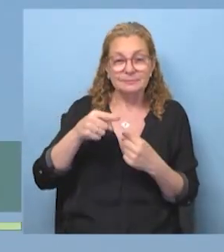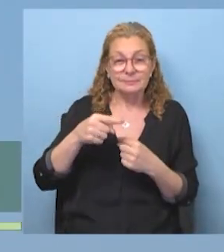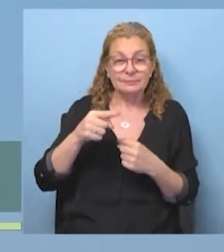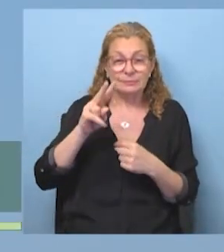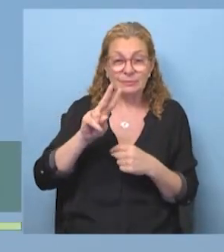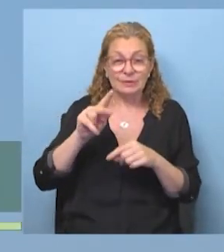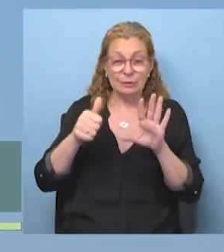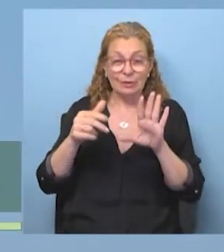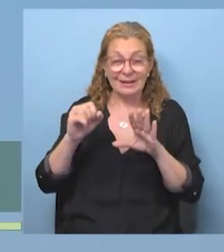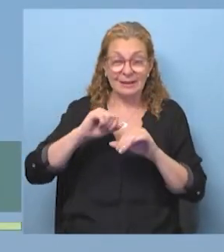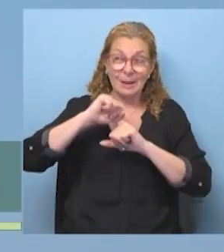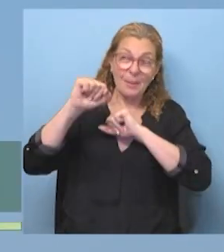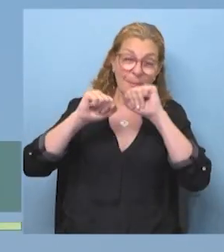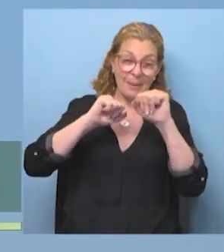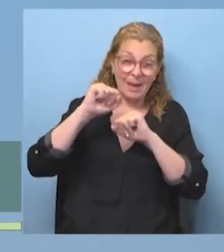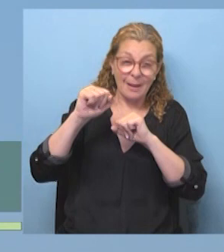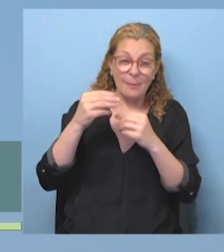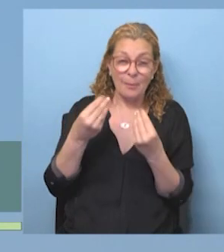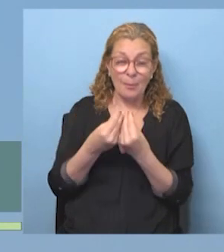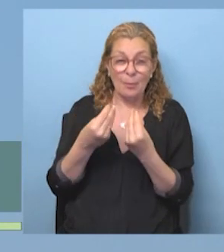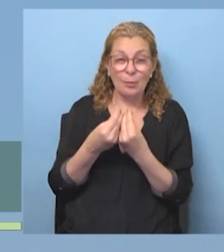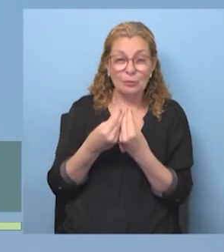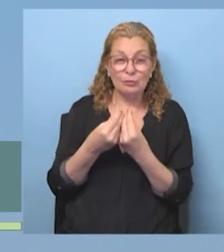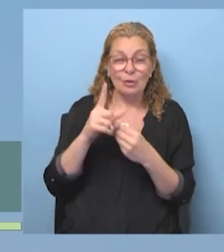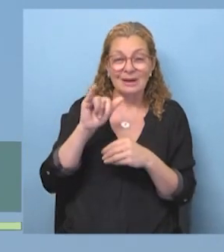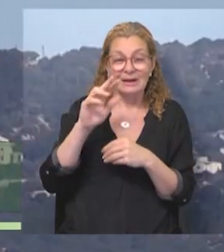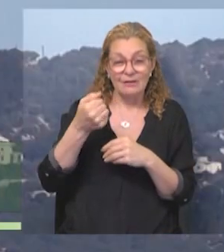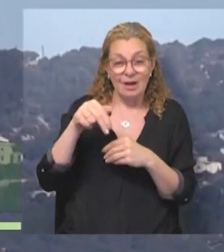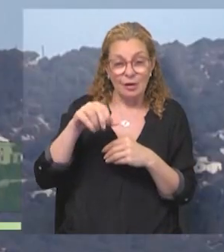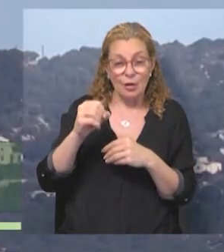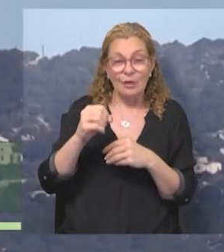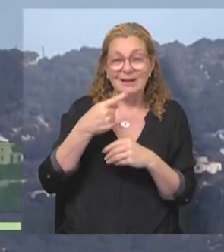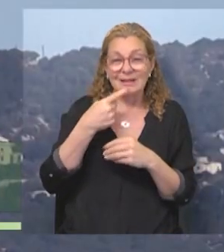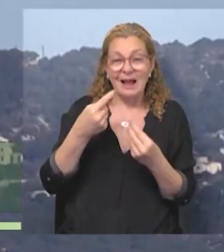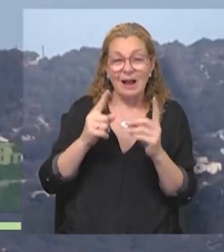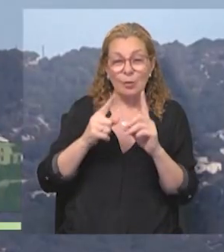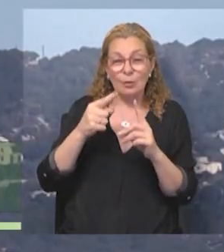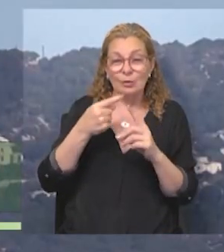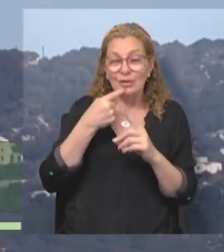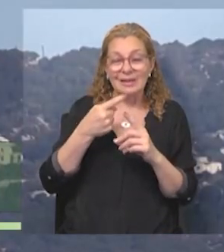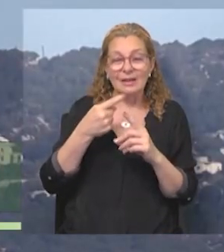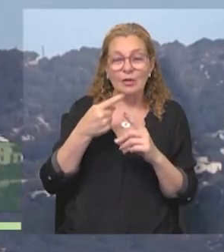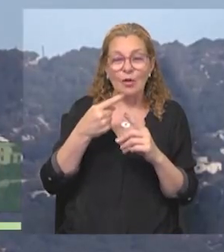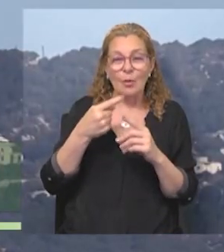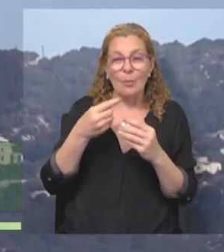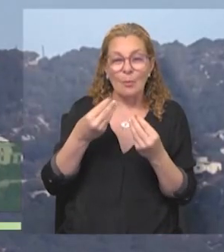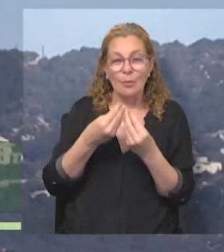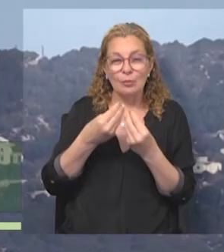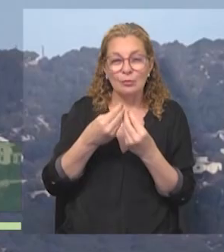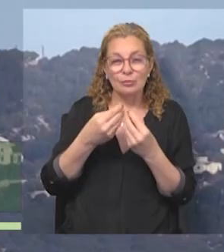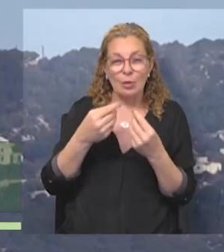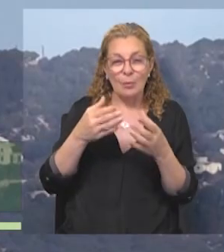260 cohetes fueron lanzados desde Líbano hacia el norte de Israel algunos de los cuales según hezbolá tenían como destino